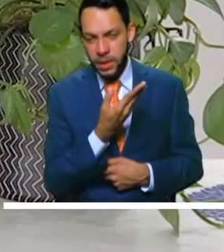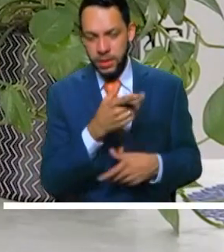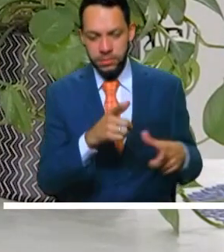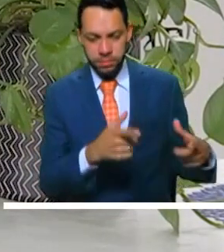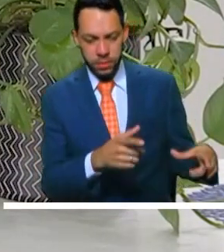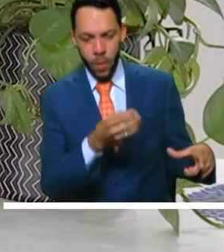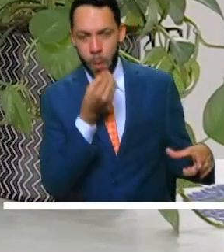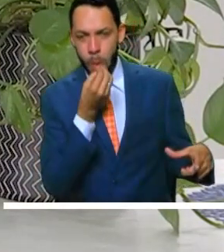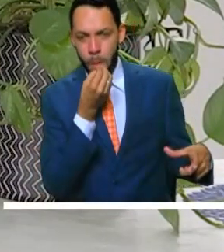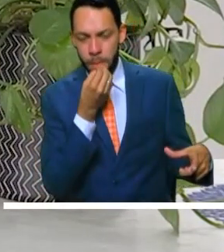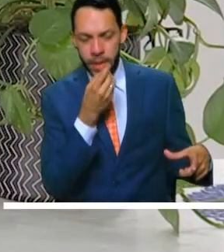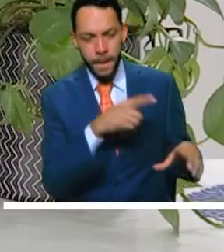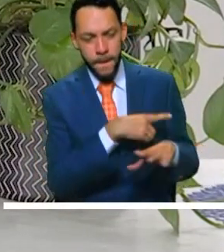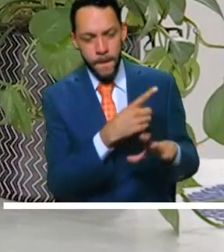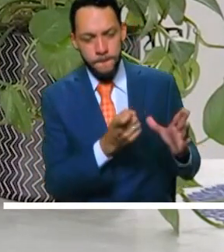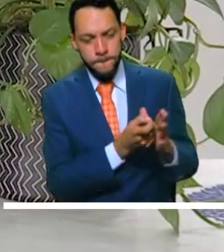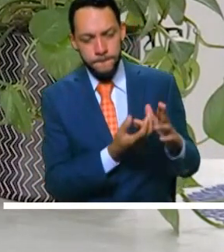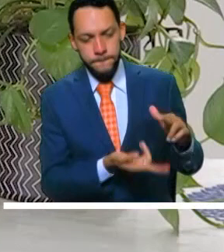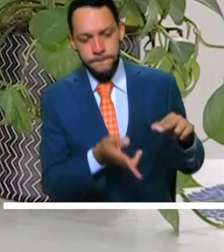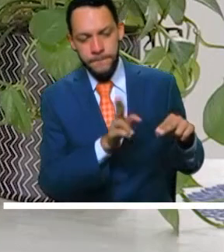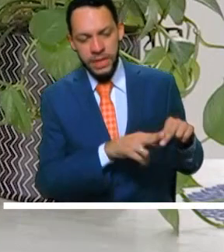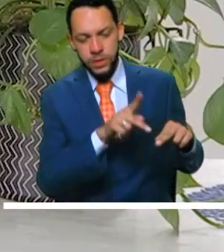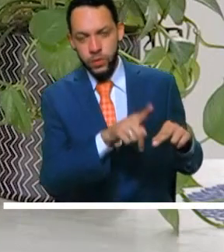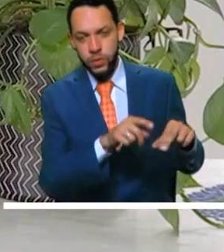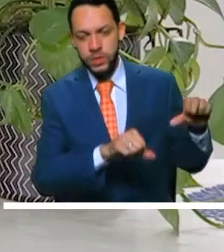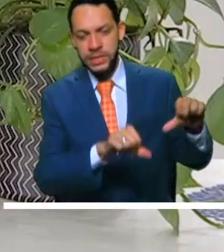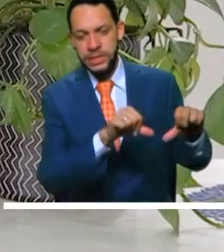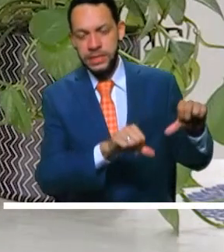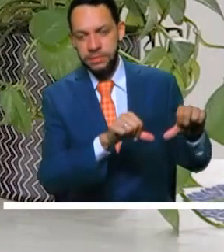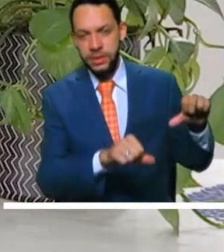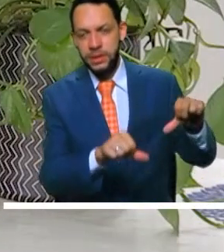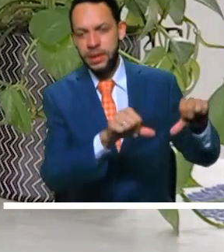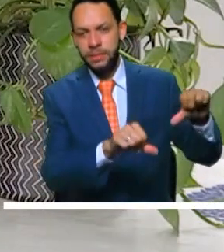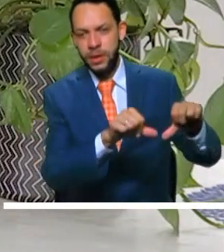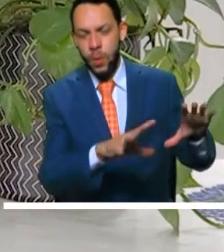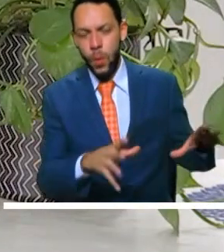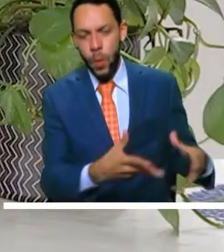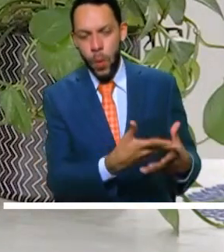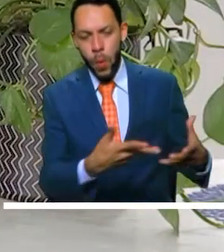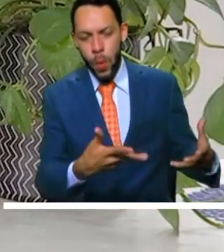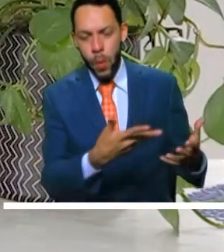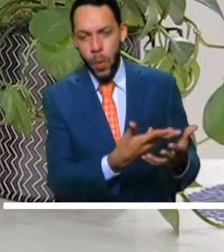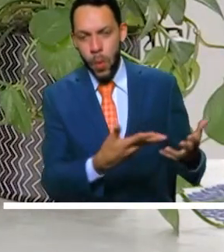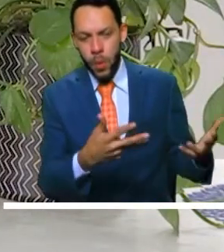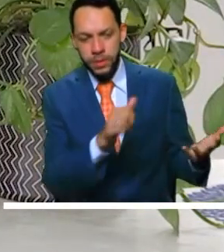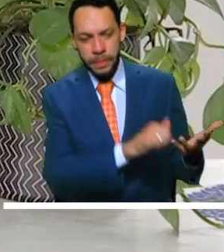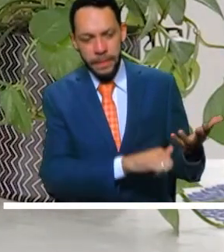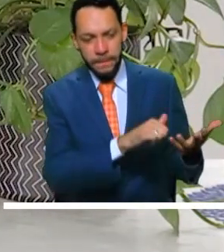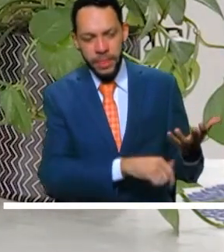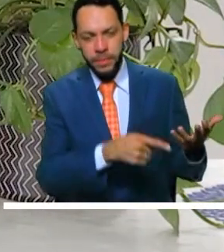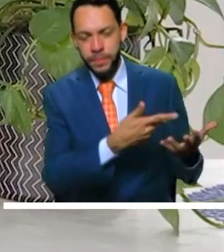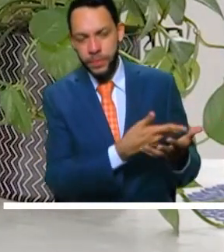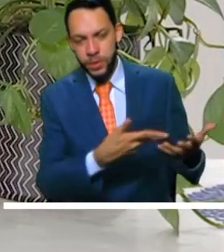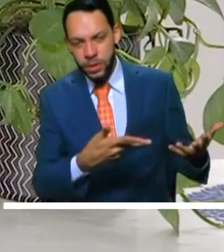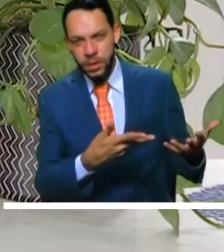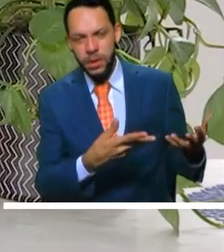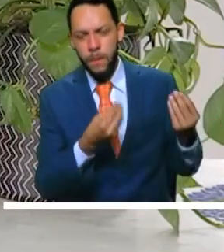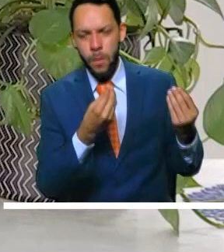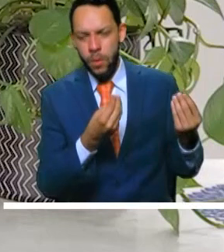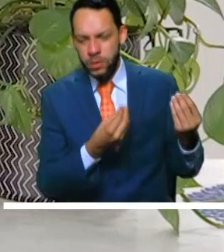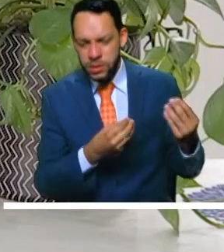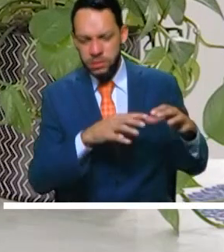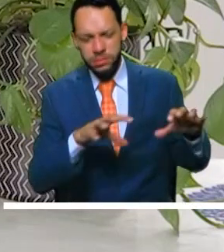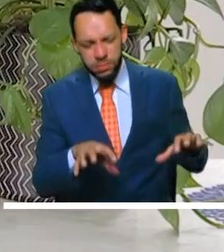comida llena de químicos, específicamente de productos ultraprocesados, de productos